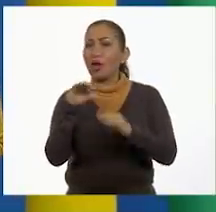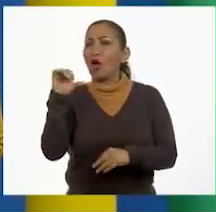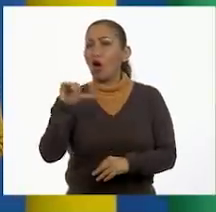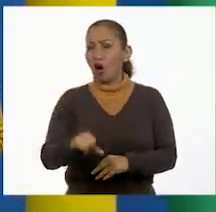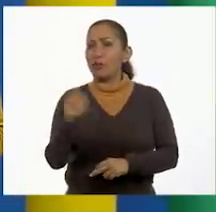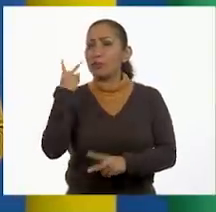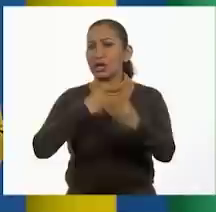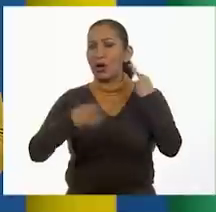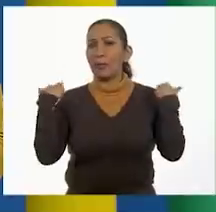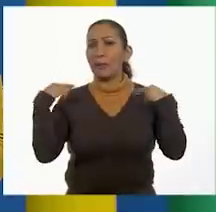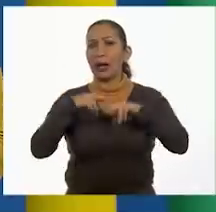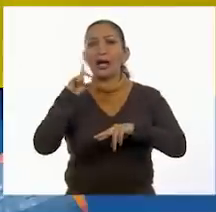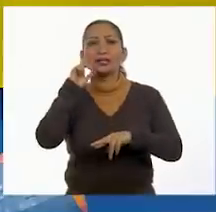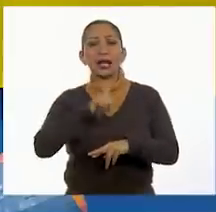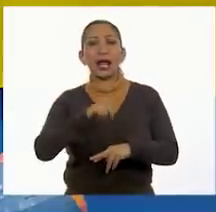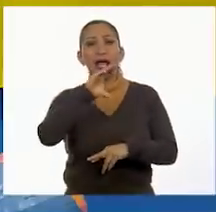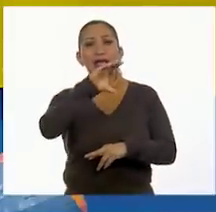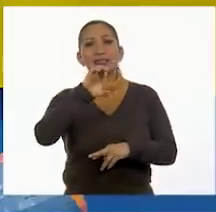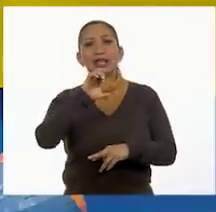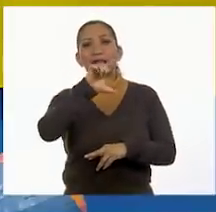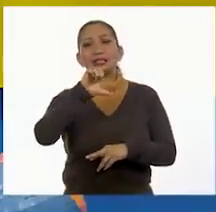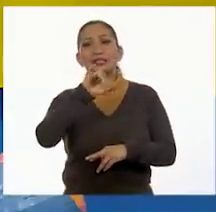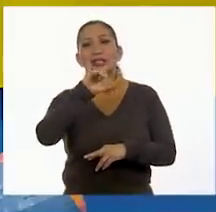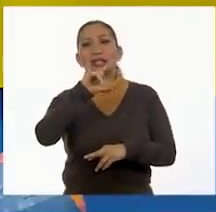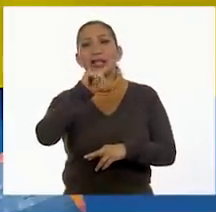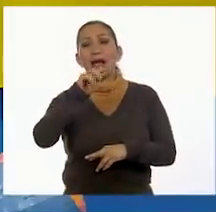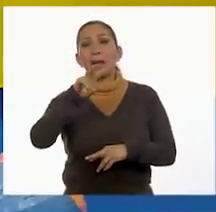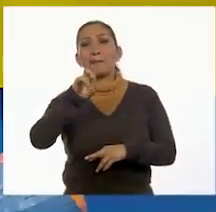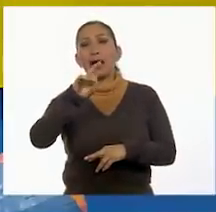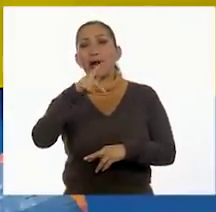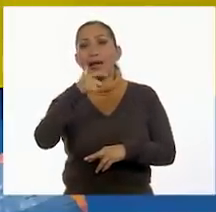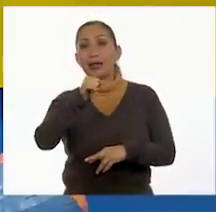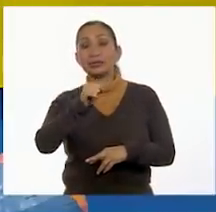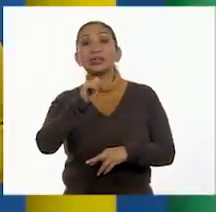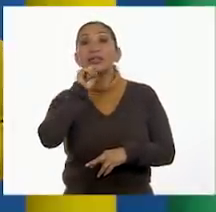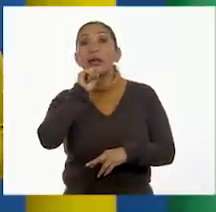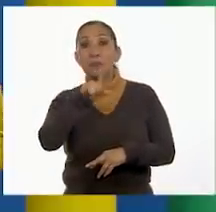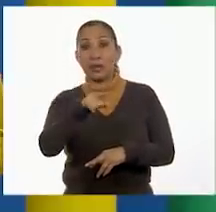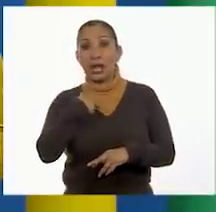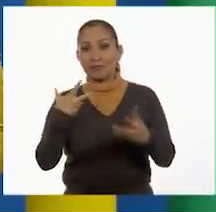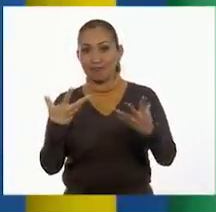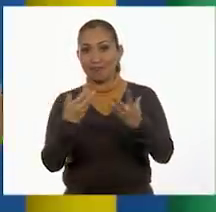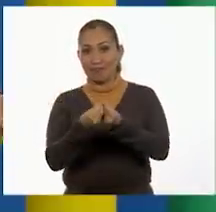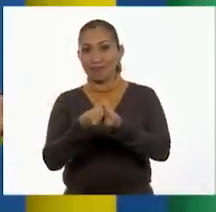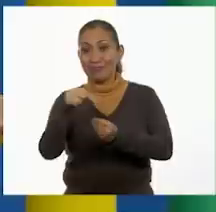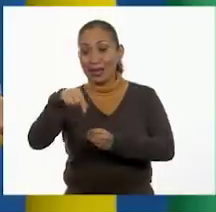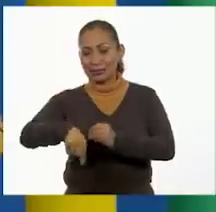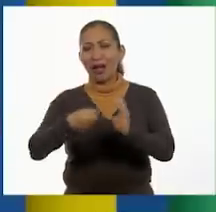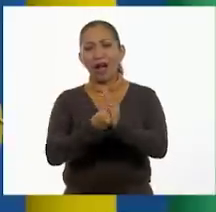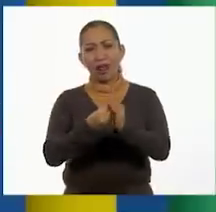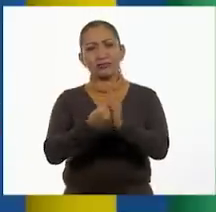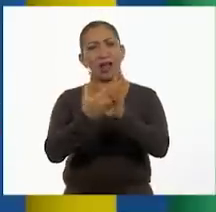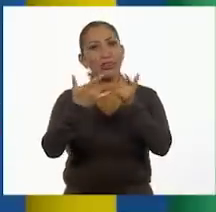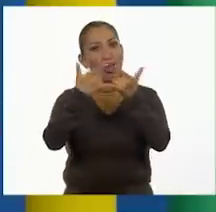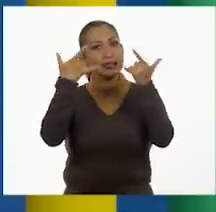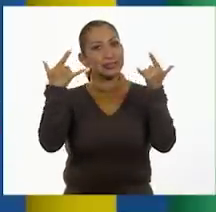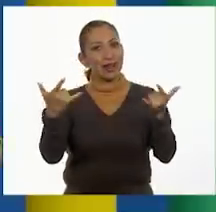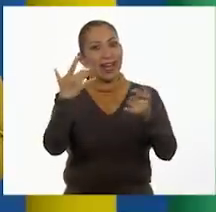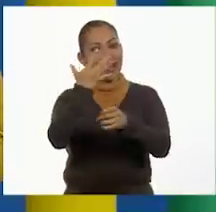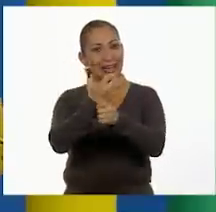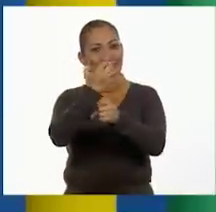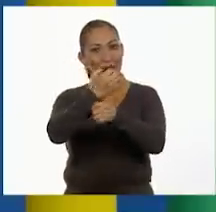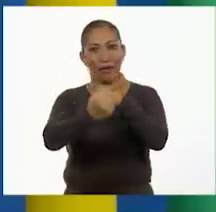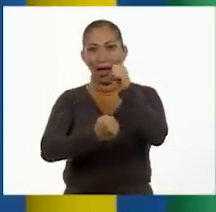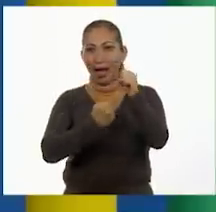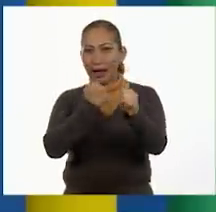nos acompaña la maestra Cecilia Vargas y vamos a tener el gusto de estar con ustedes en esta clase de historia de quinto